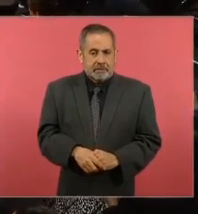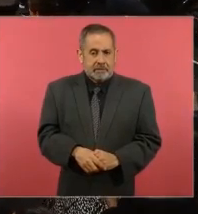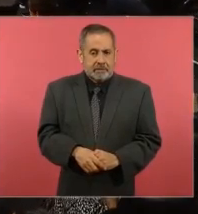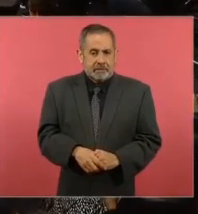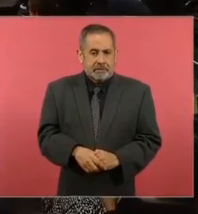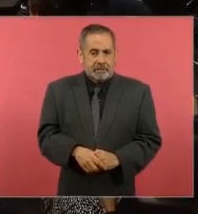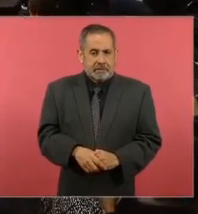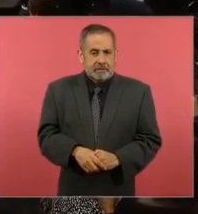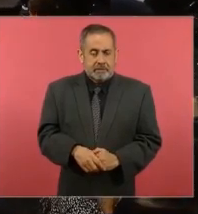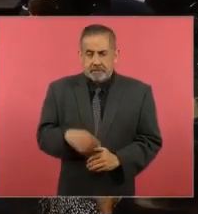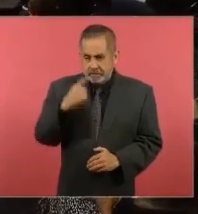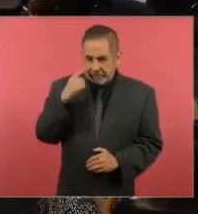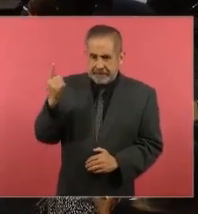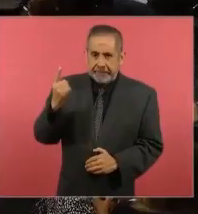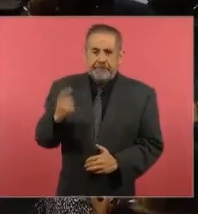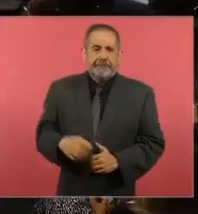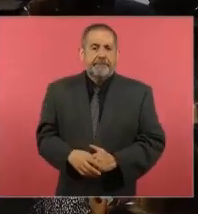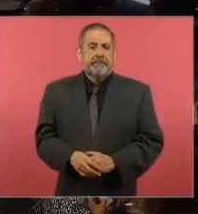mire,